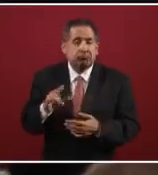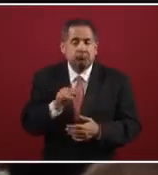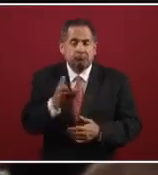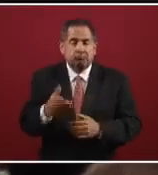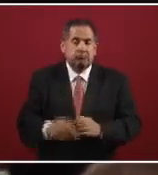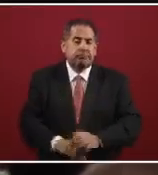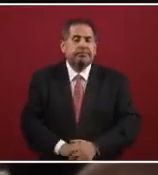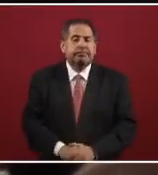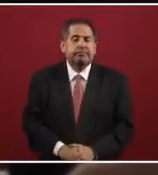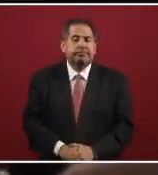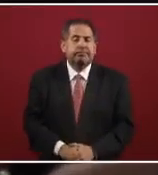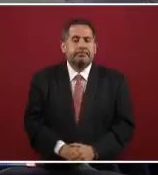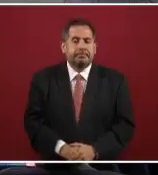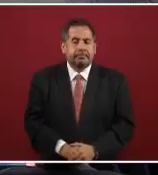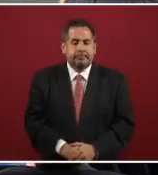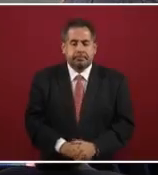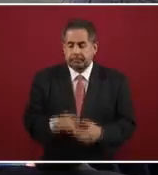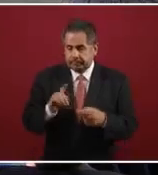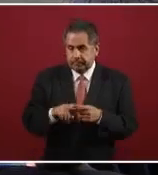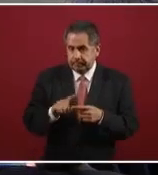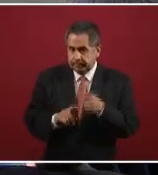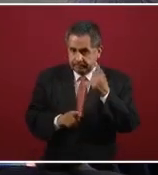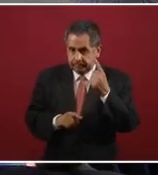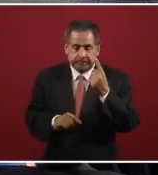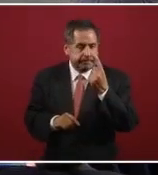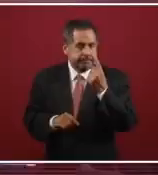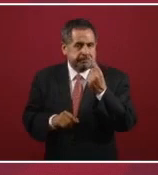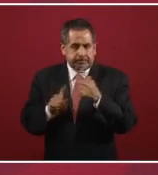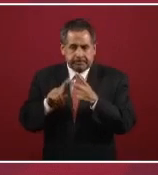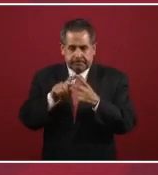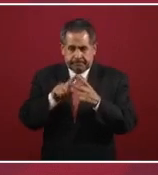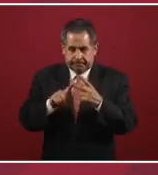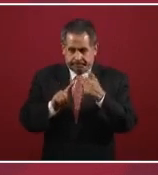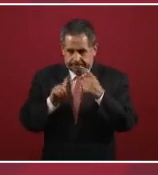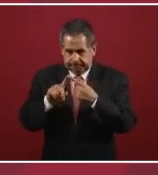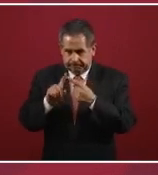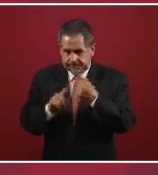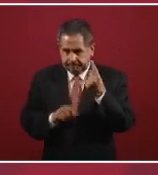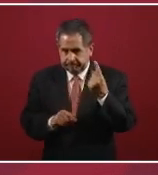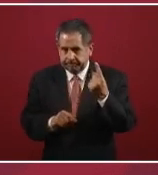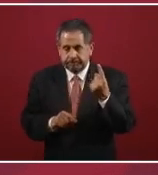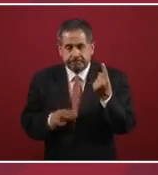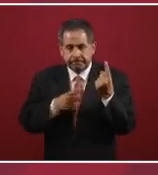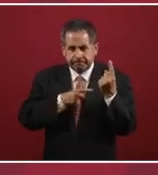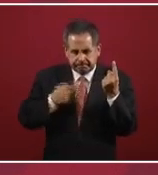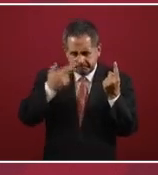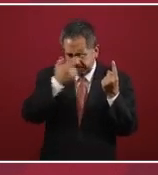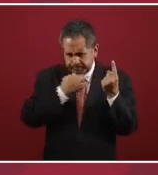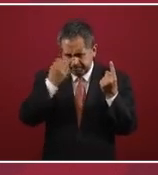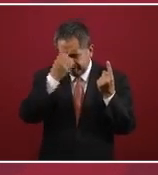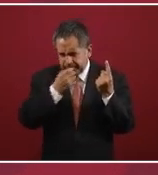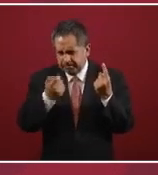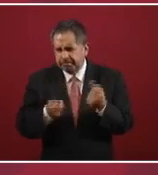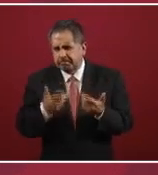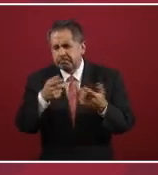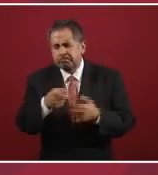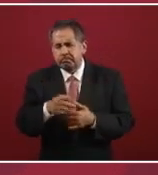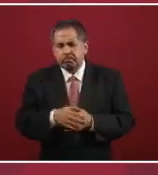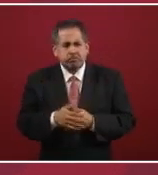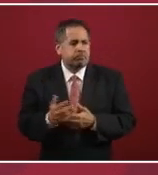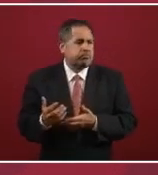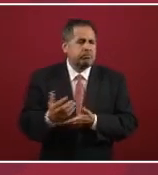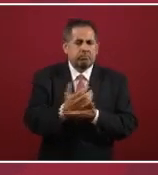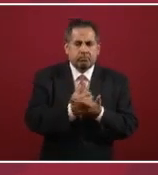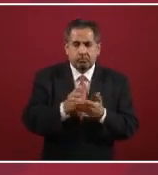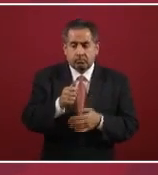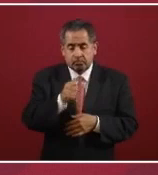polémica pero el primer caso hay que revisar este cuánto están